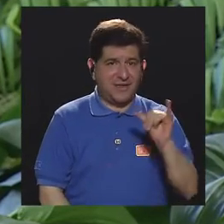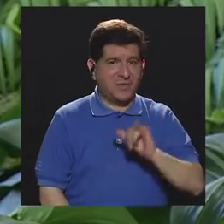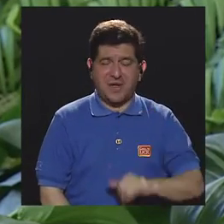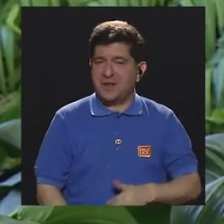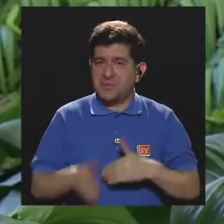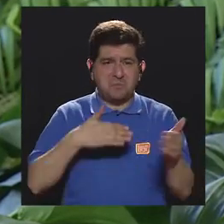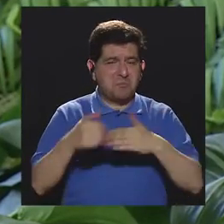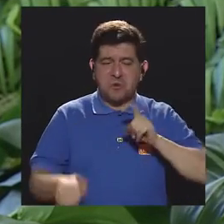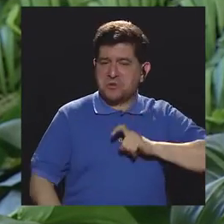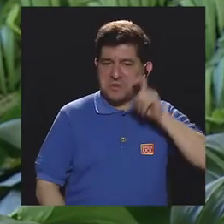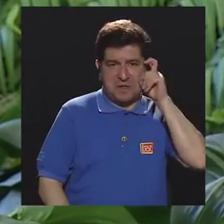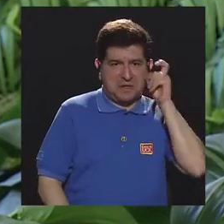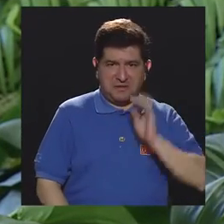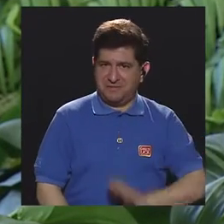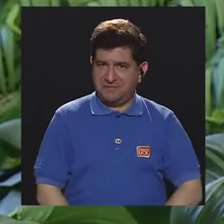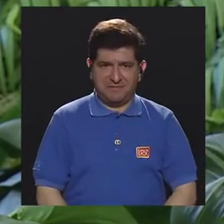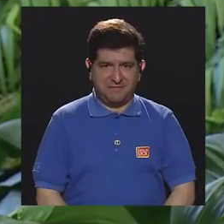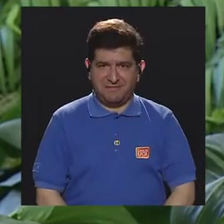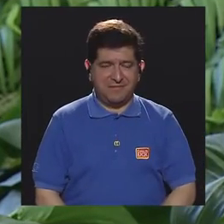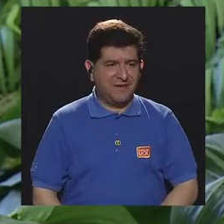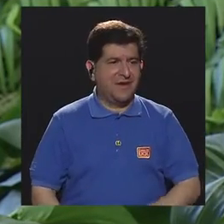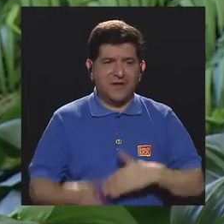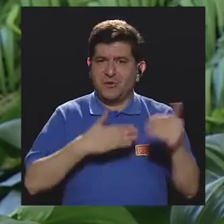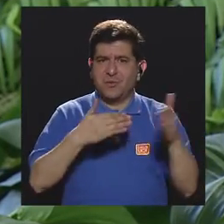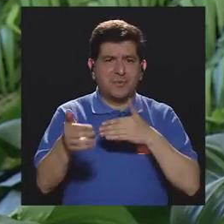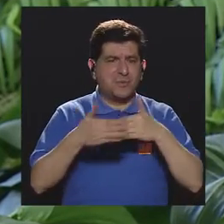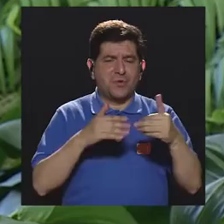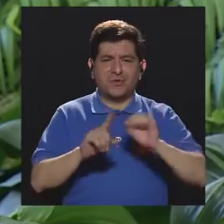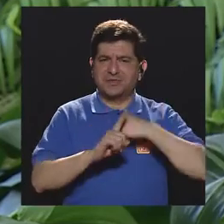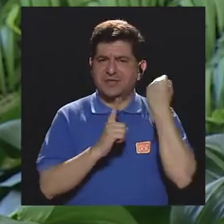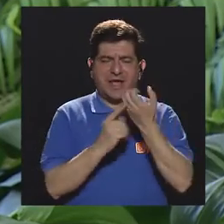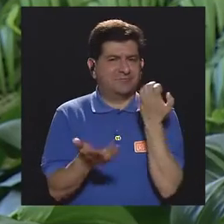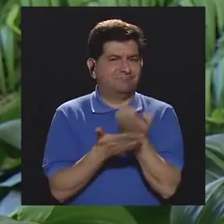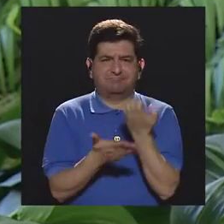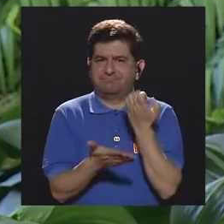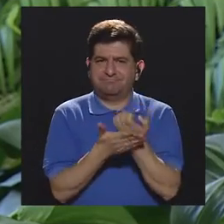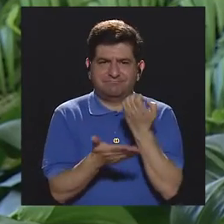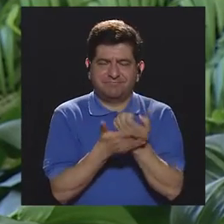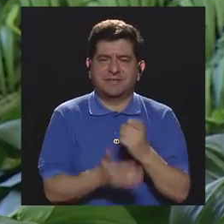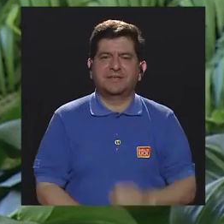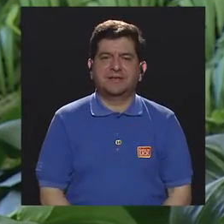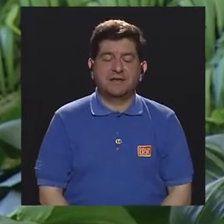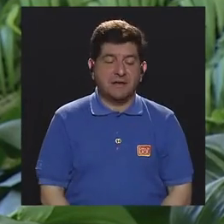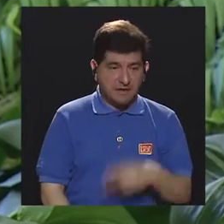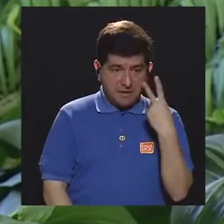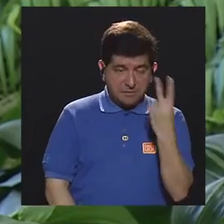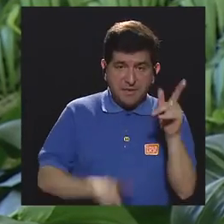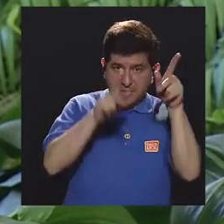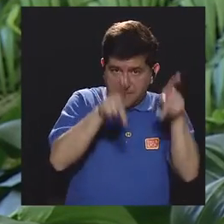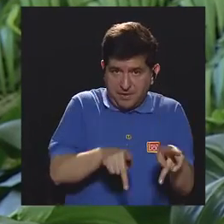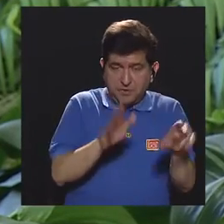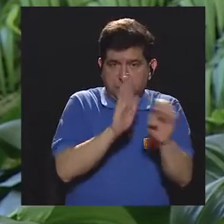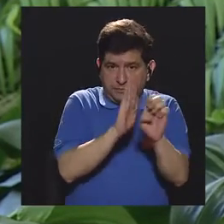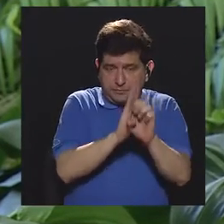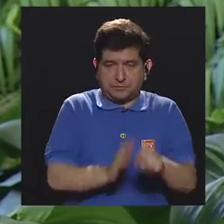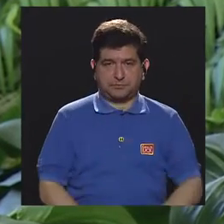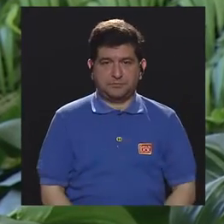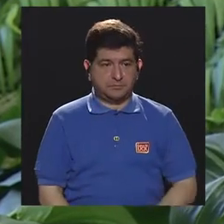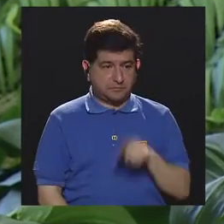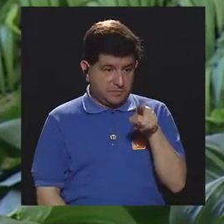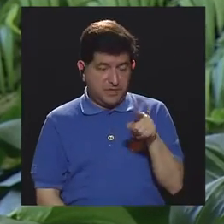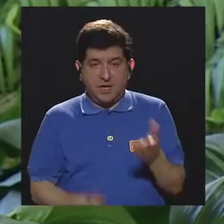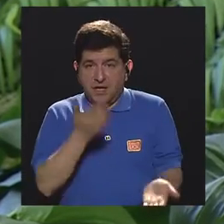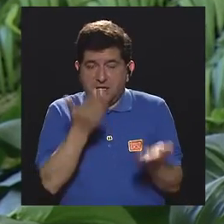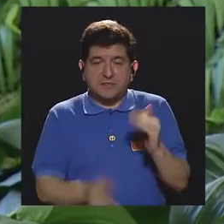tienen género, no tienen sexo, no tienen condición económica. Y hemos visto personas, por ejemplo, que